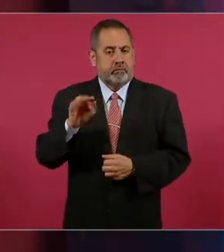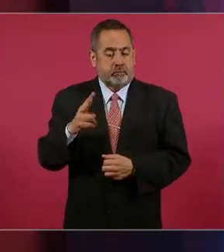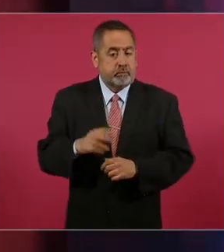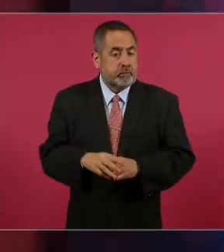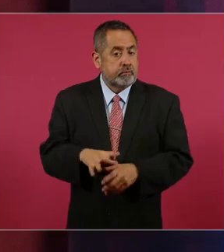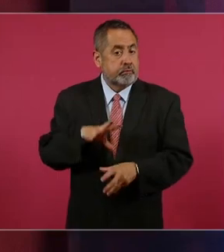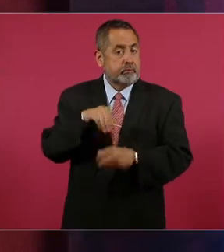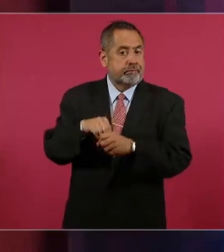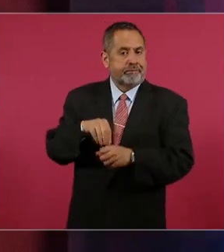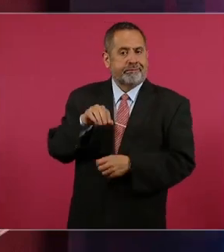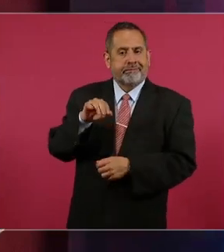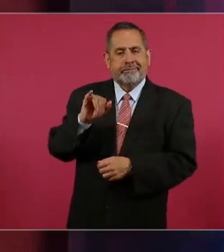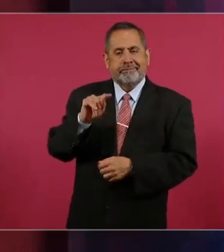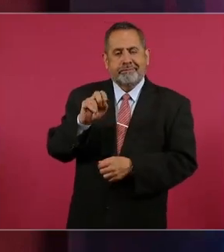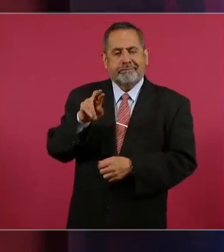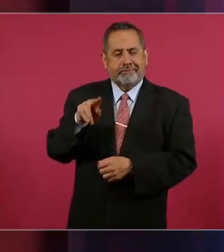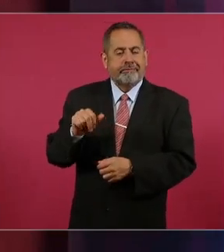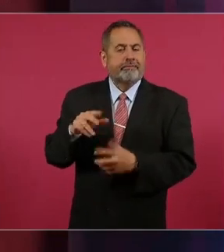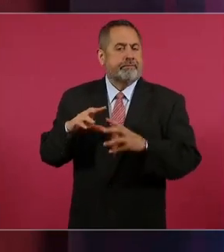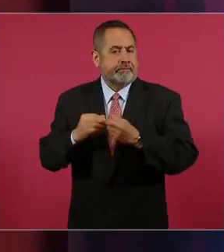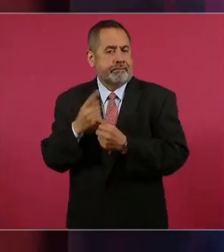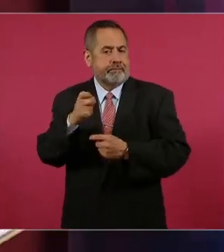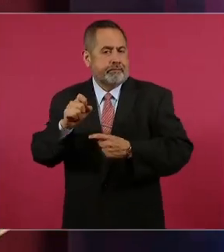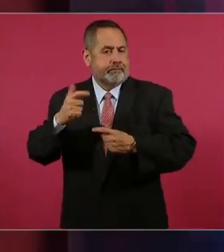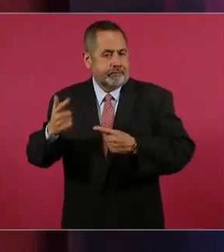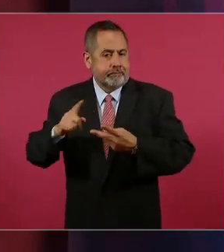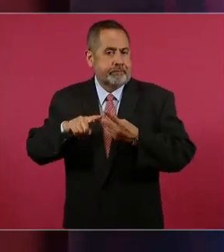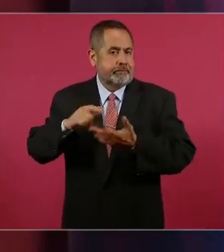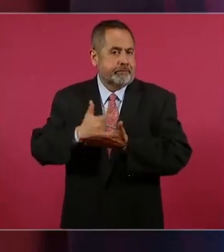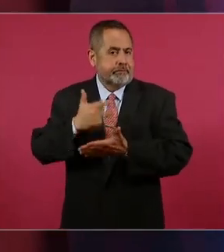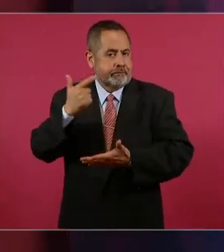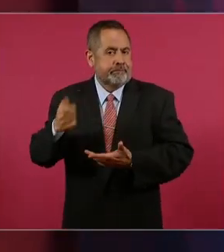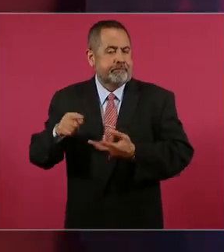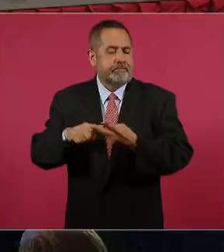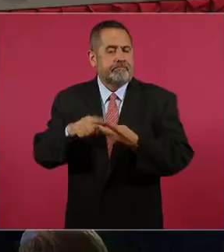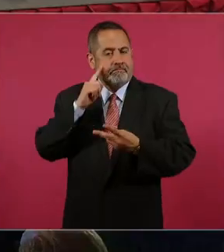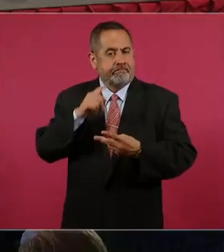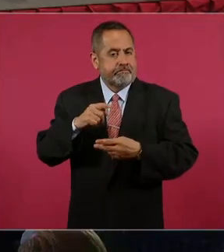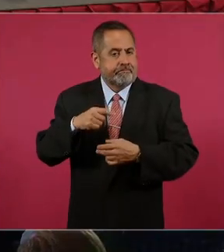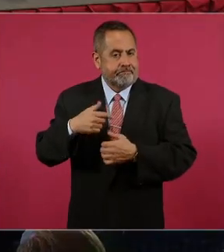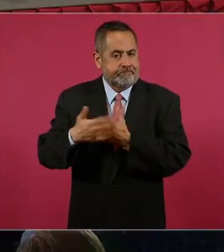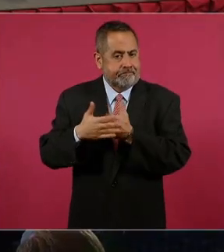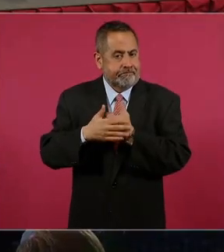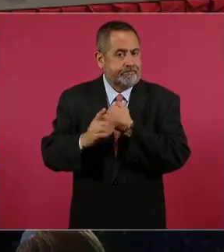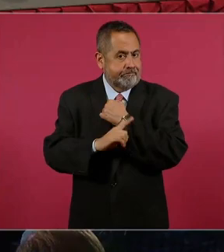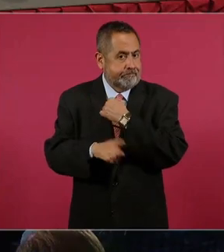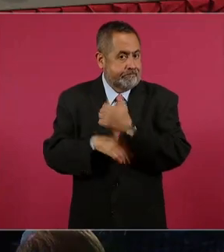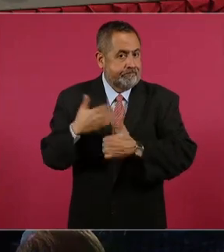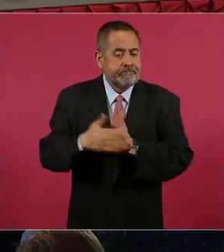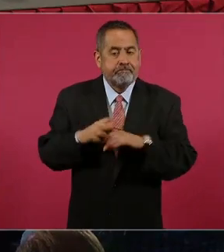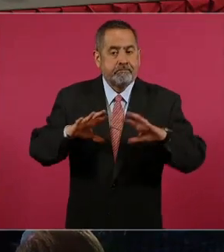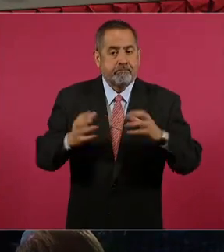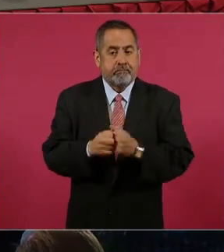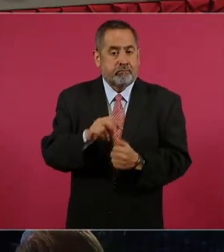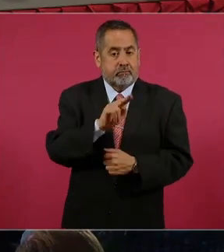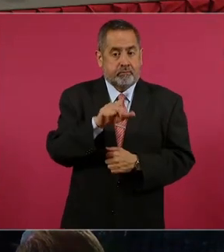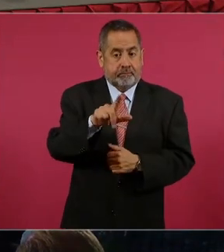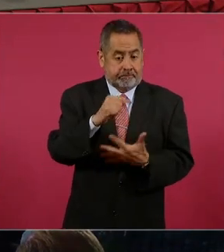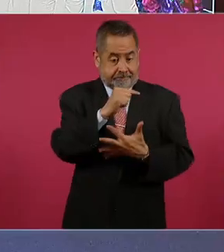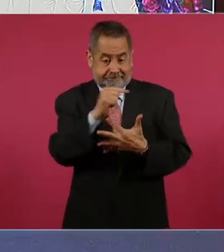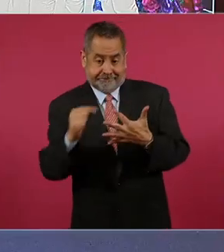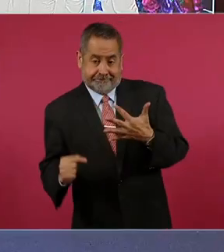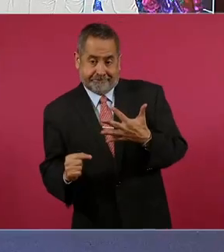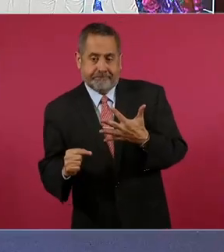fundamental también, 107, medicina crítica, 89 y neonatología, 87. Estas son las 10 más